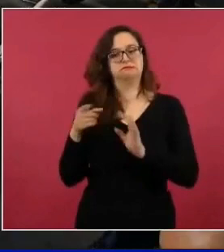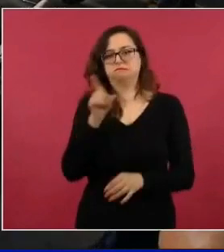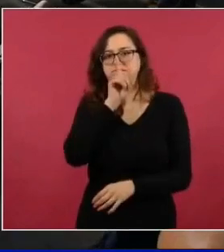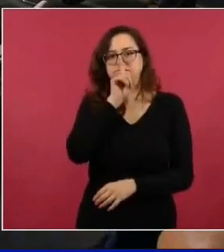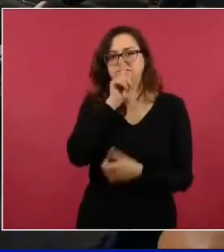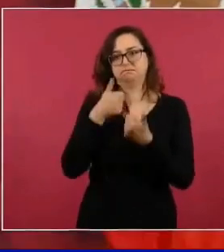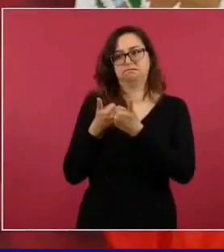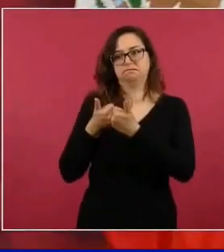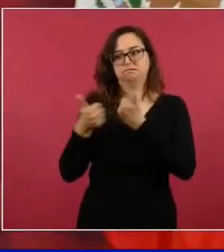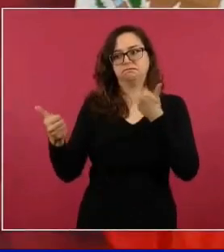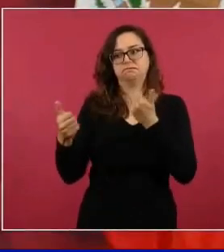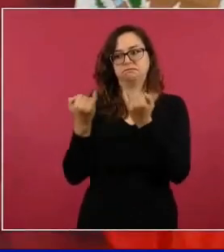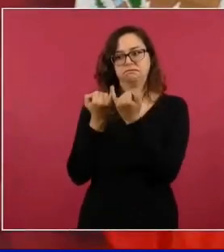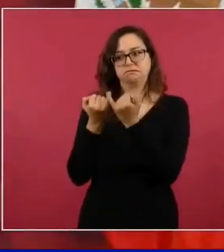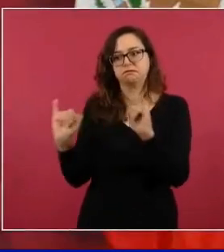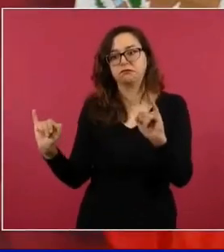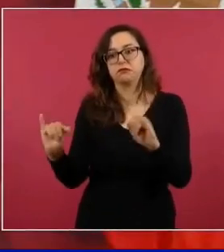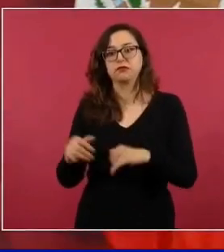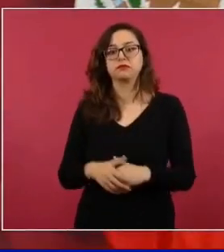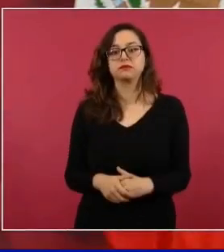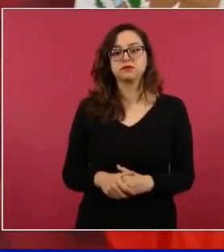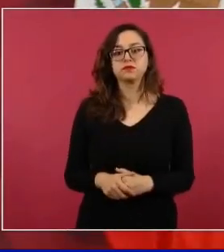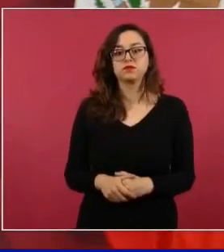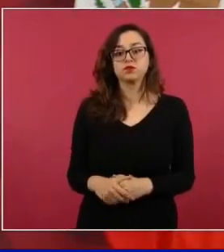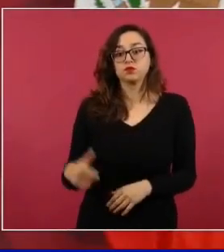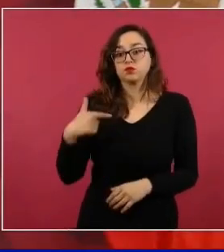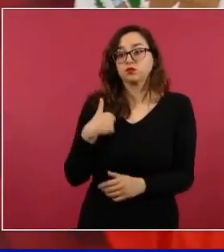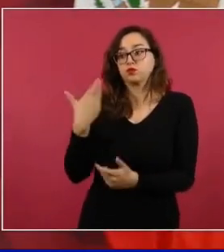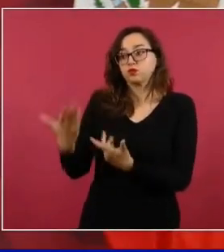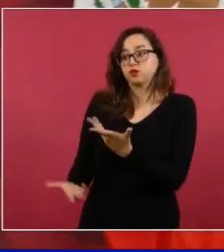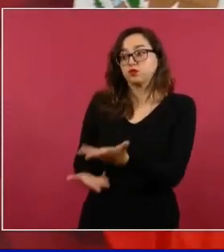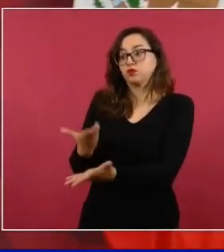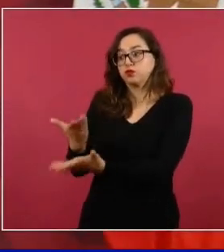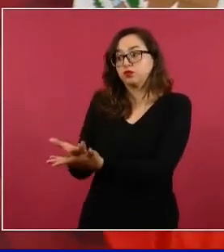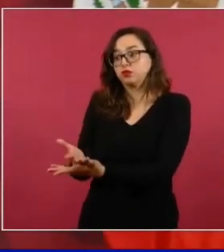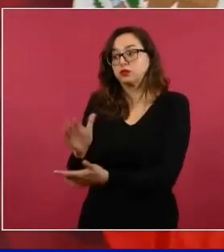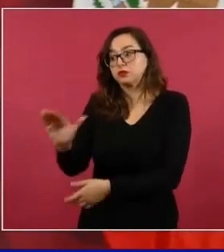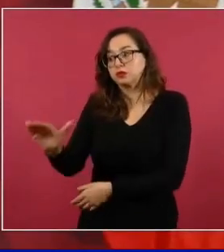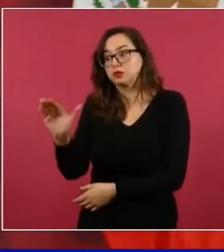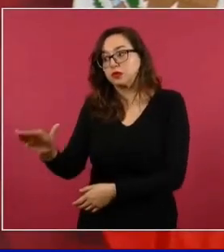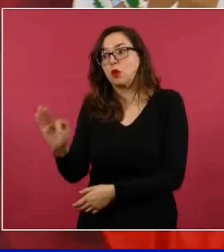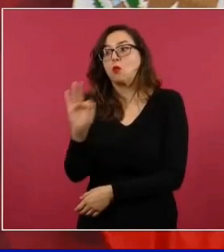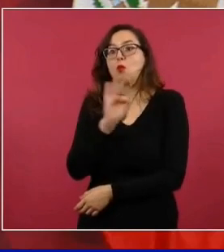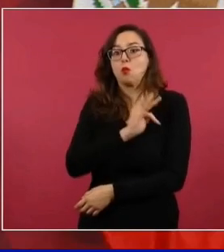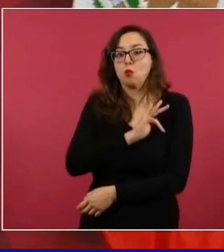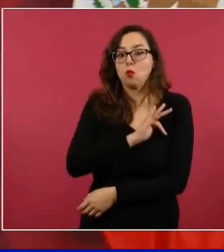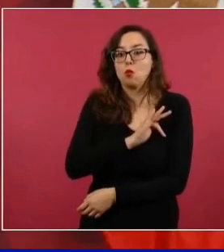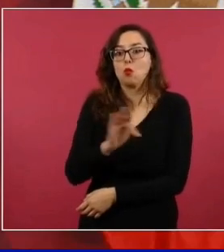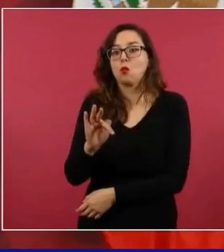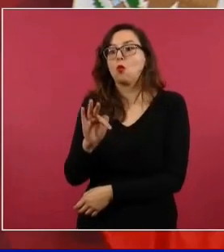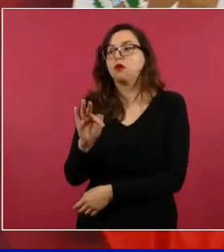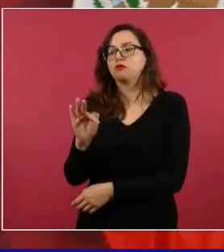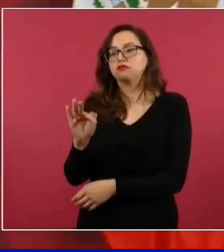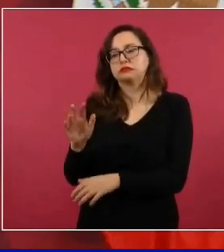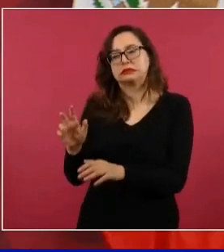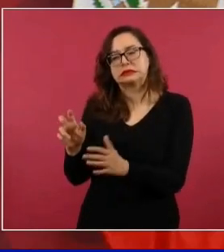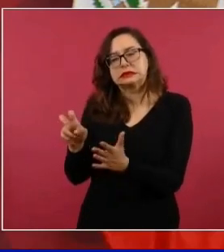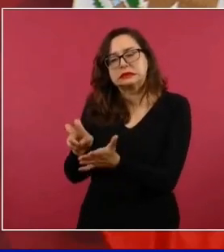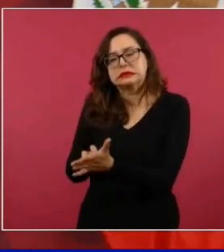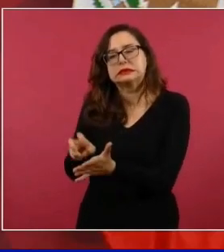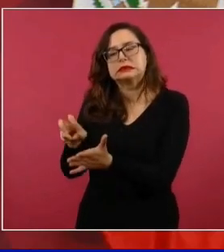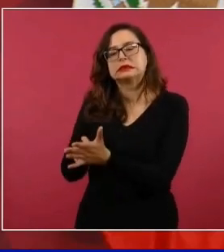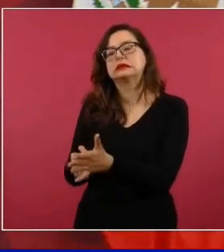planteé que podía yo promover una reforma en el Poder Judicial.